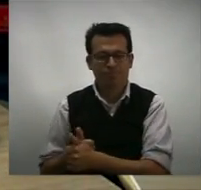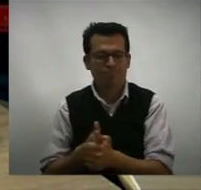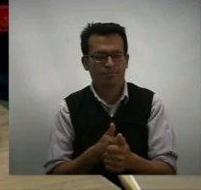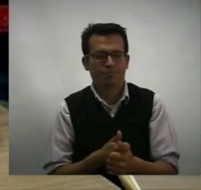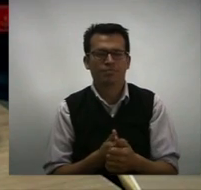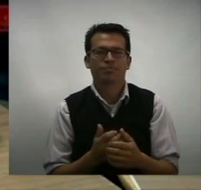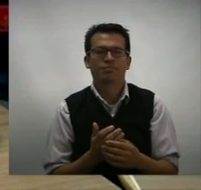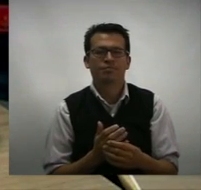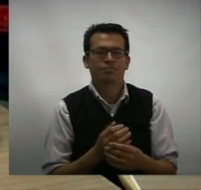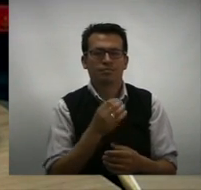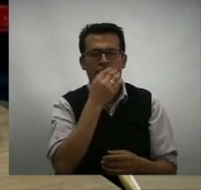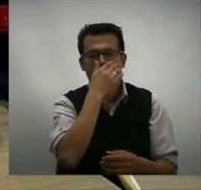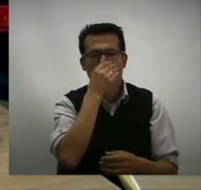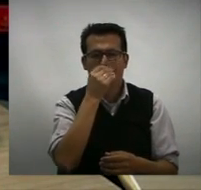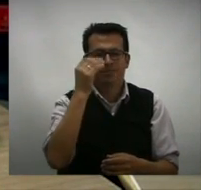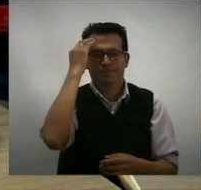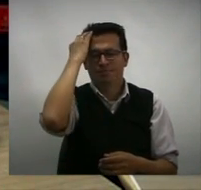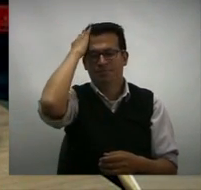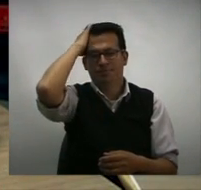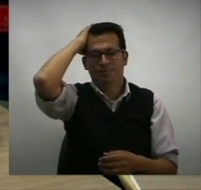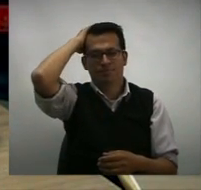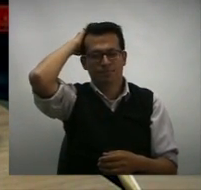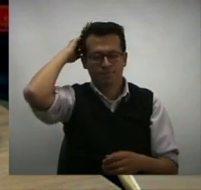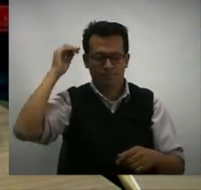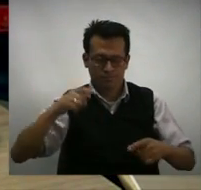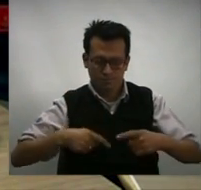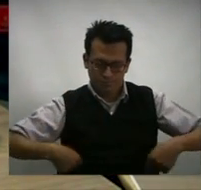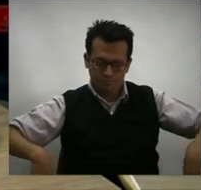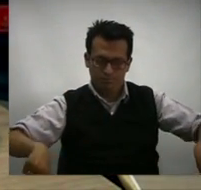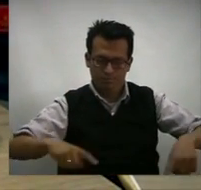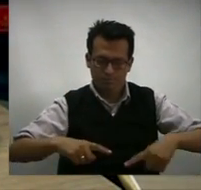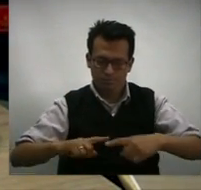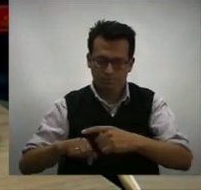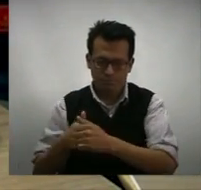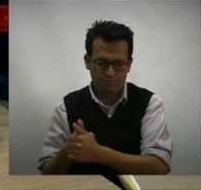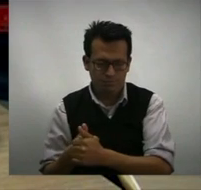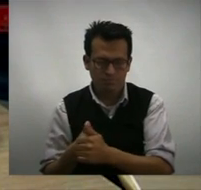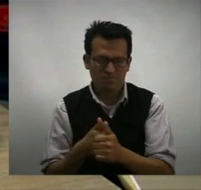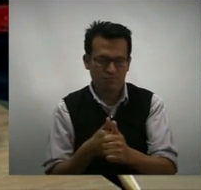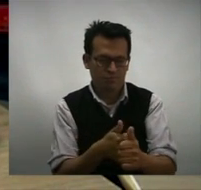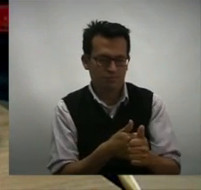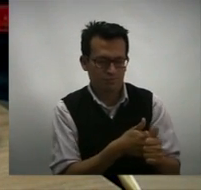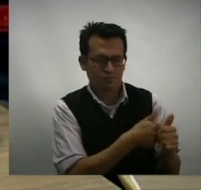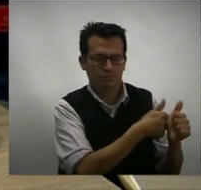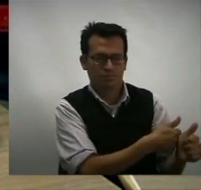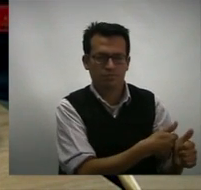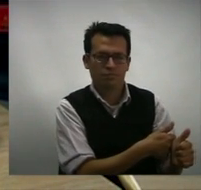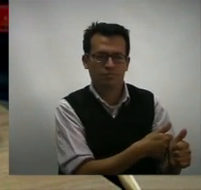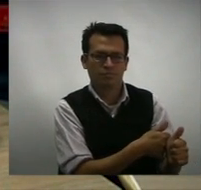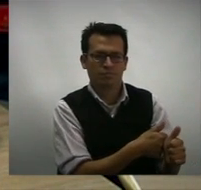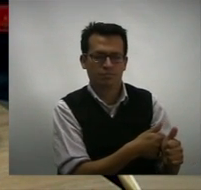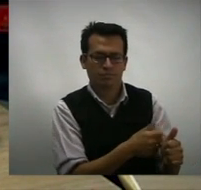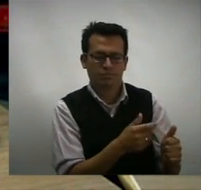intercambio informacional de saberes. El individuo telemático contesta sus preguntas utilizando los medium que lo empalman con el productor